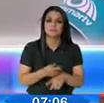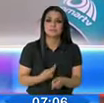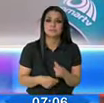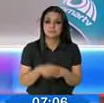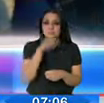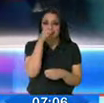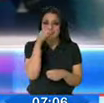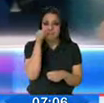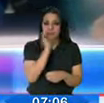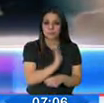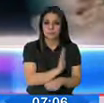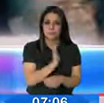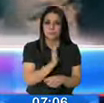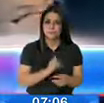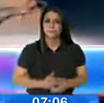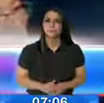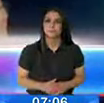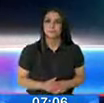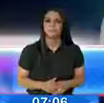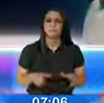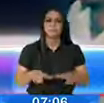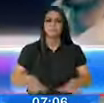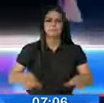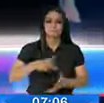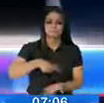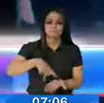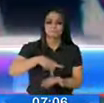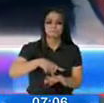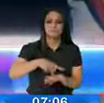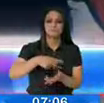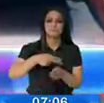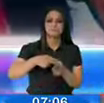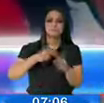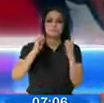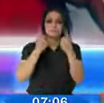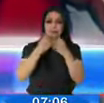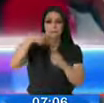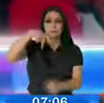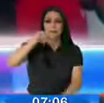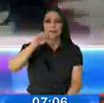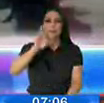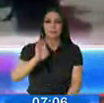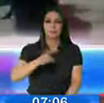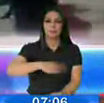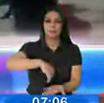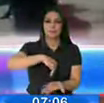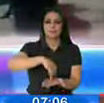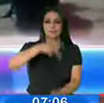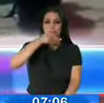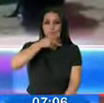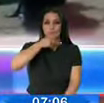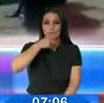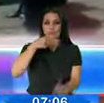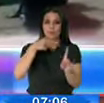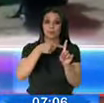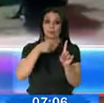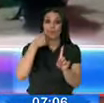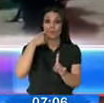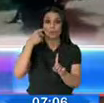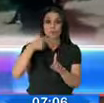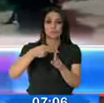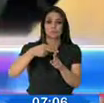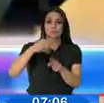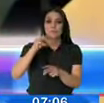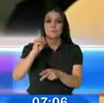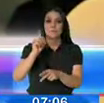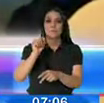a fiscalización. El hecho de sangre ocurrió en la parroquia San Pablo de Puerto Viejo, en la provincia de Manabí. El fallecido fue identificado como Marlon